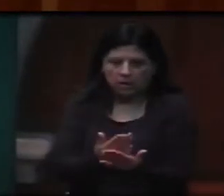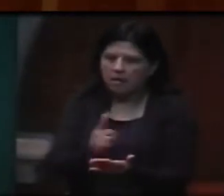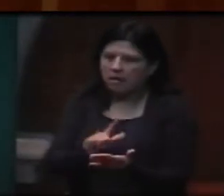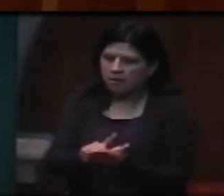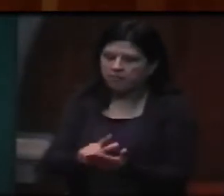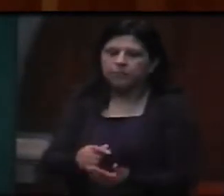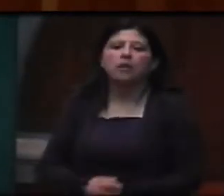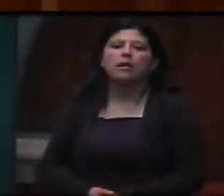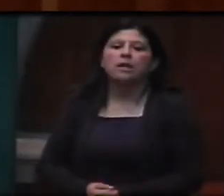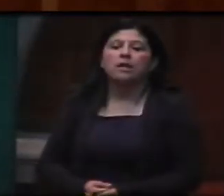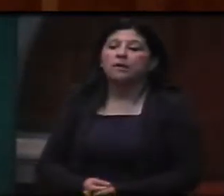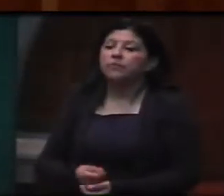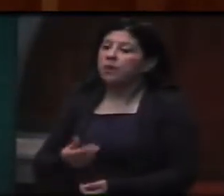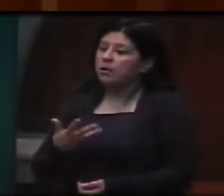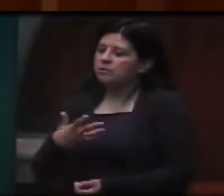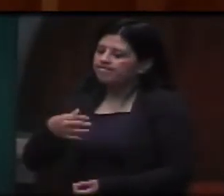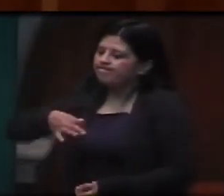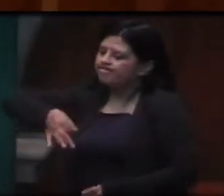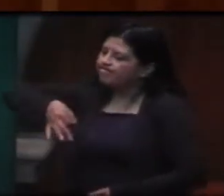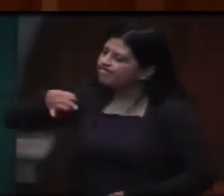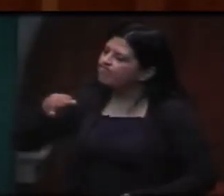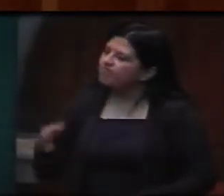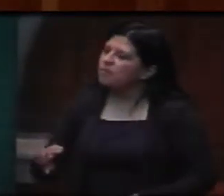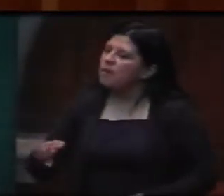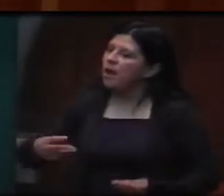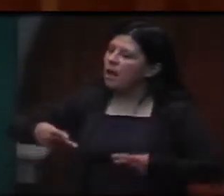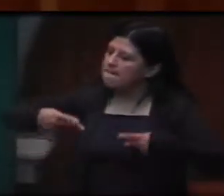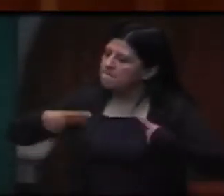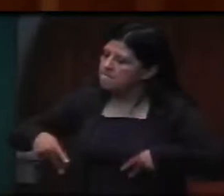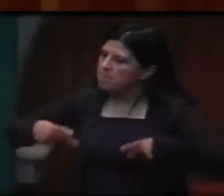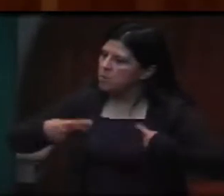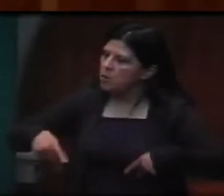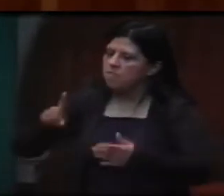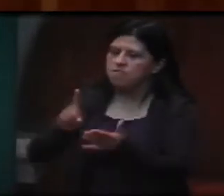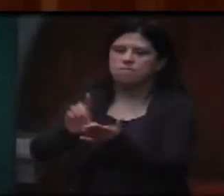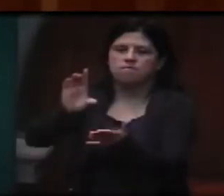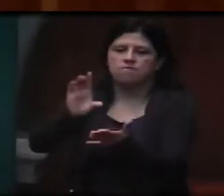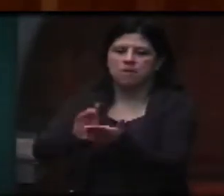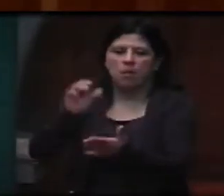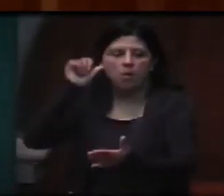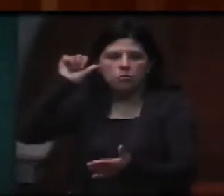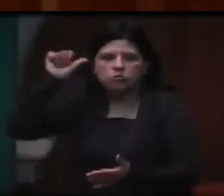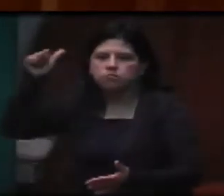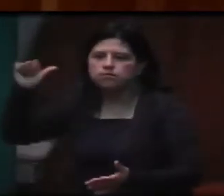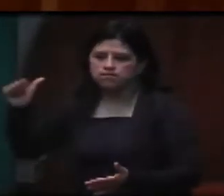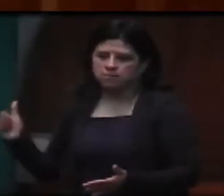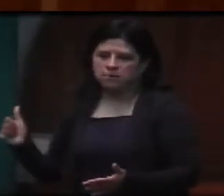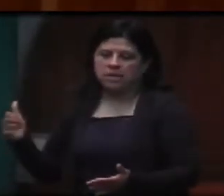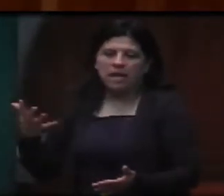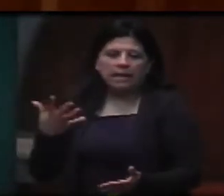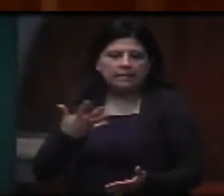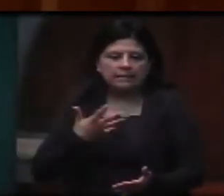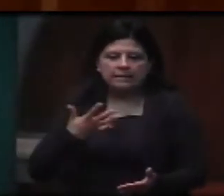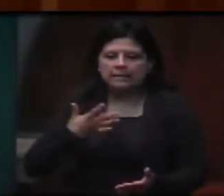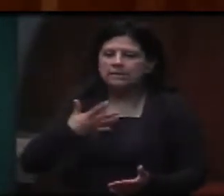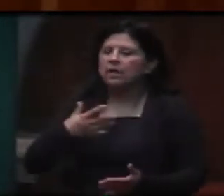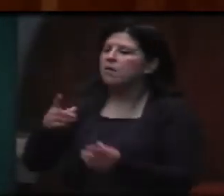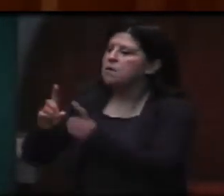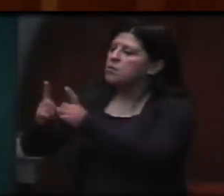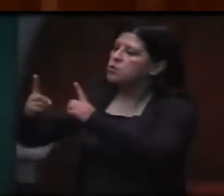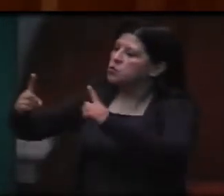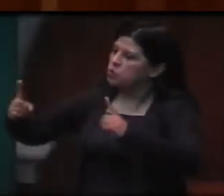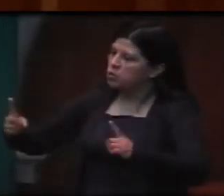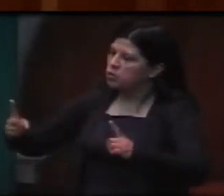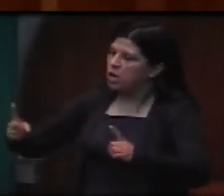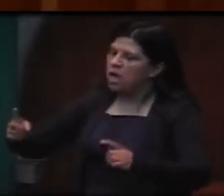tenemos plena certeza que las personas con discapacidad auditiva deben desenvolverse en un entorno inclusivo para